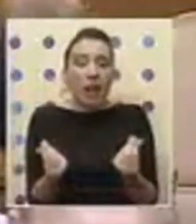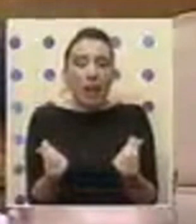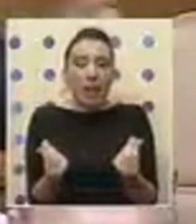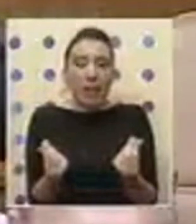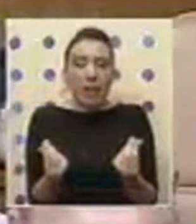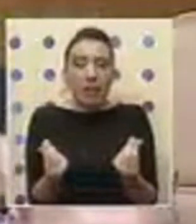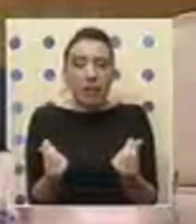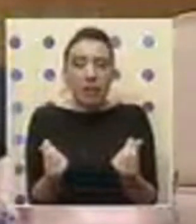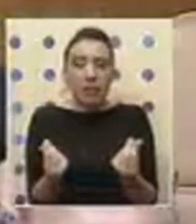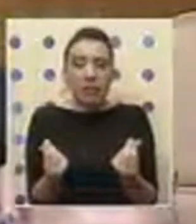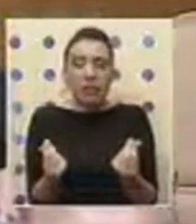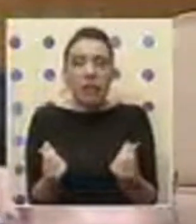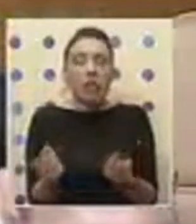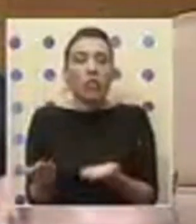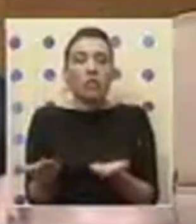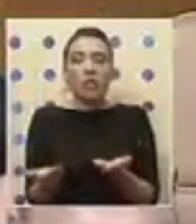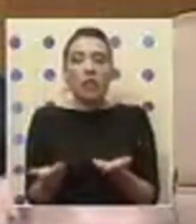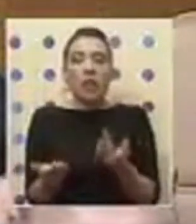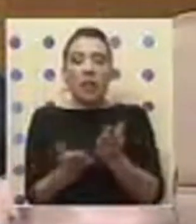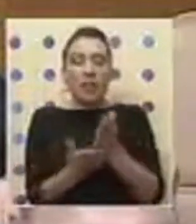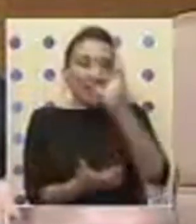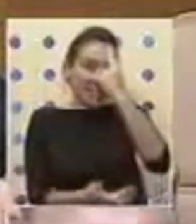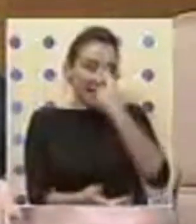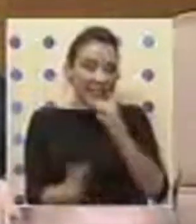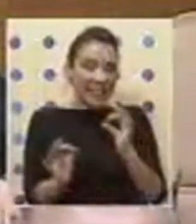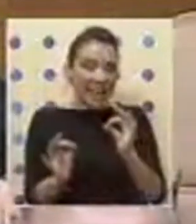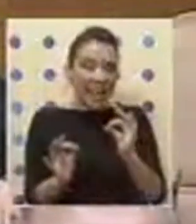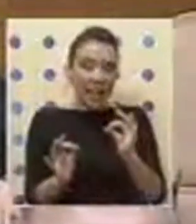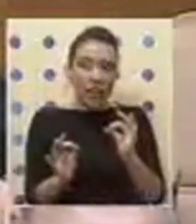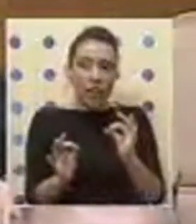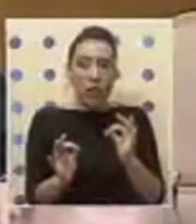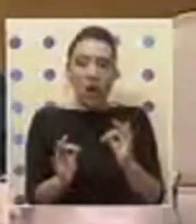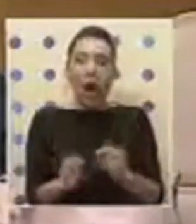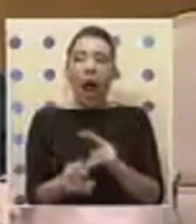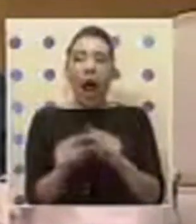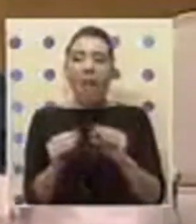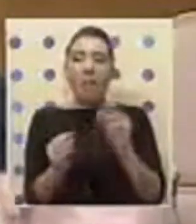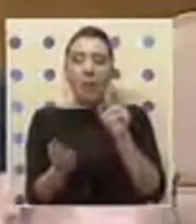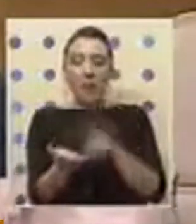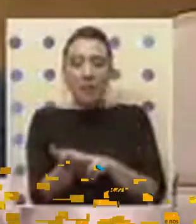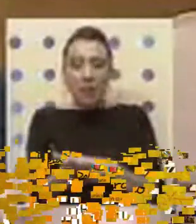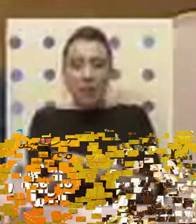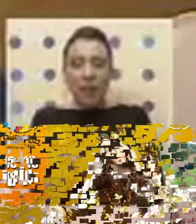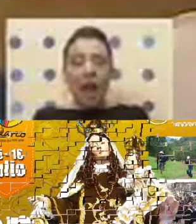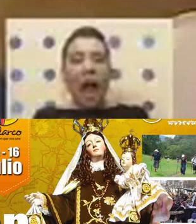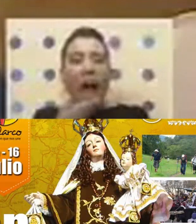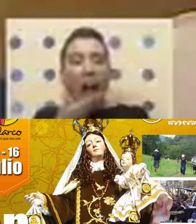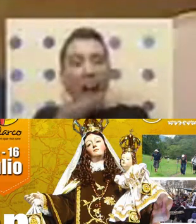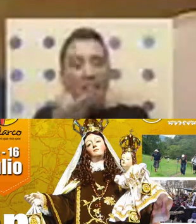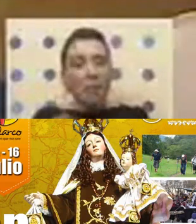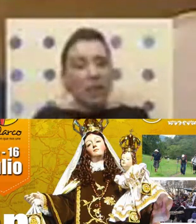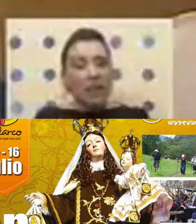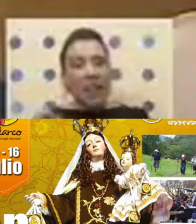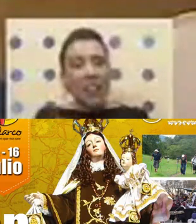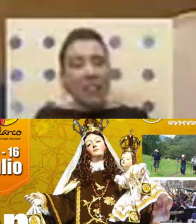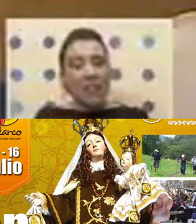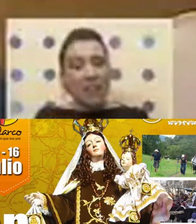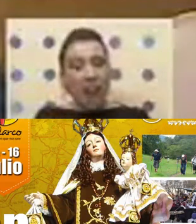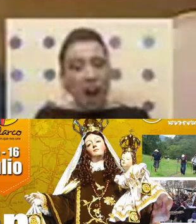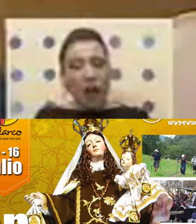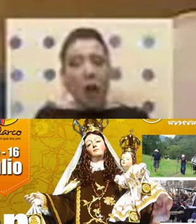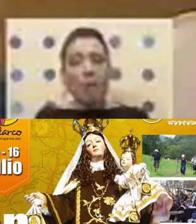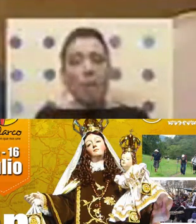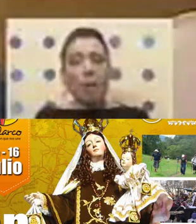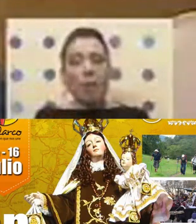La invitación es, pongámoslo serio, vamos, hablemos de verdad, hablemosle a Chile de verdad hoy día,